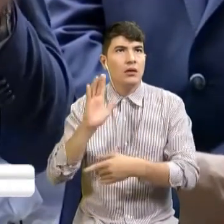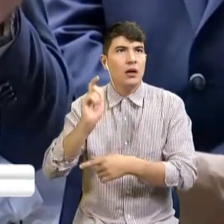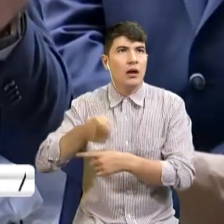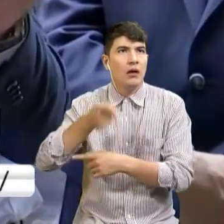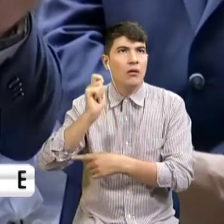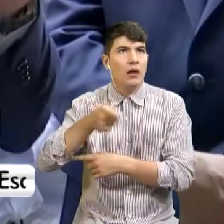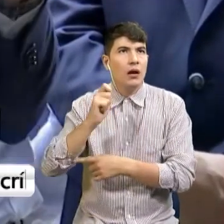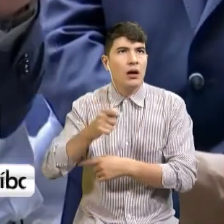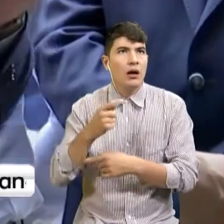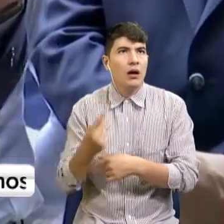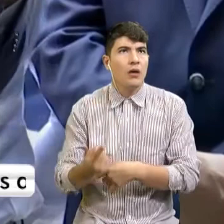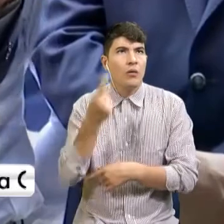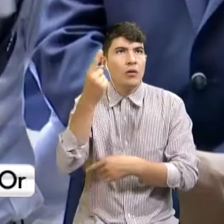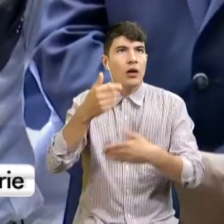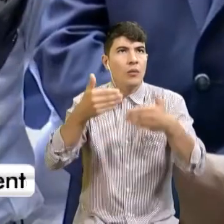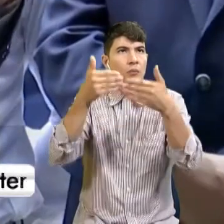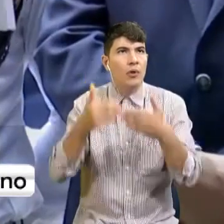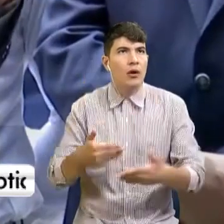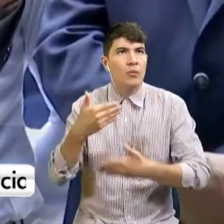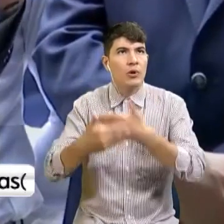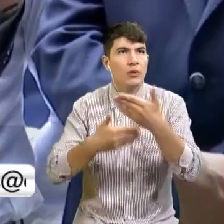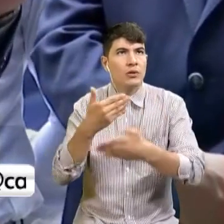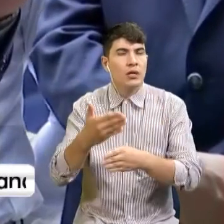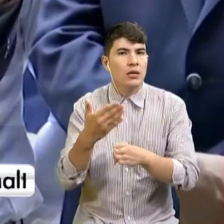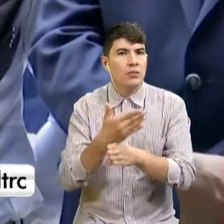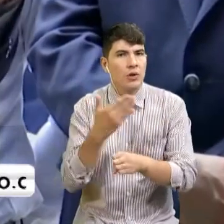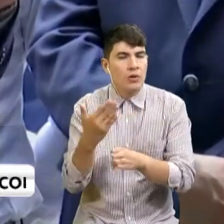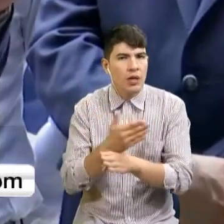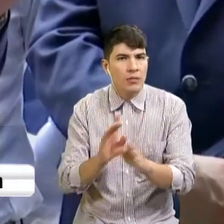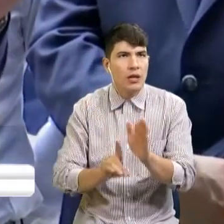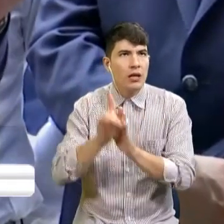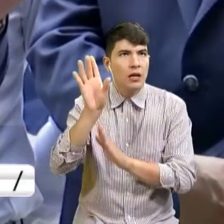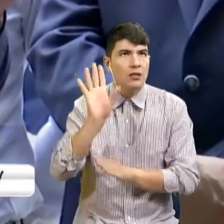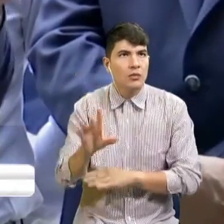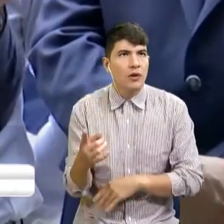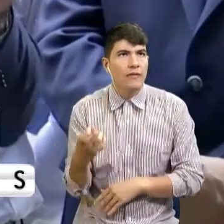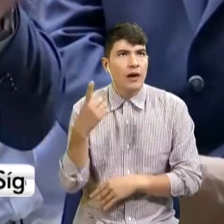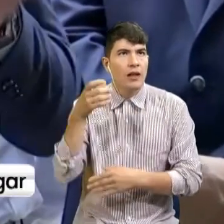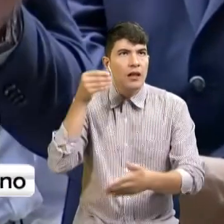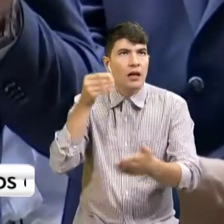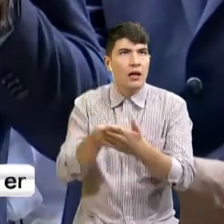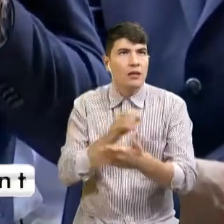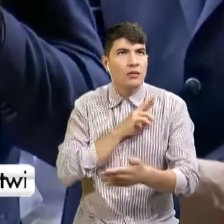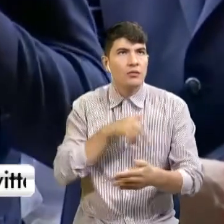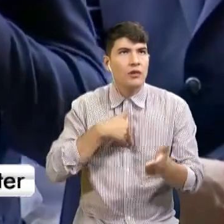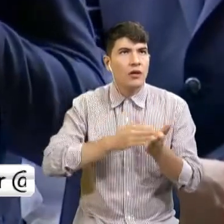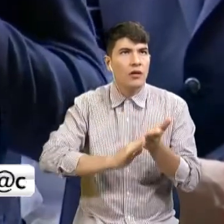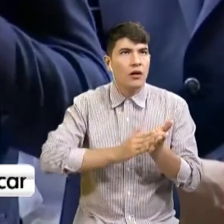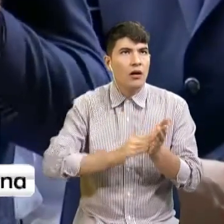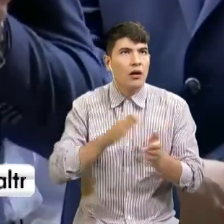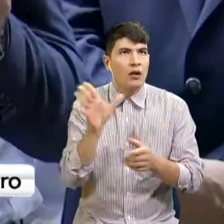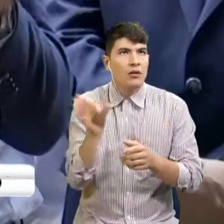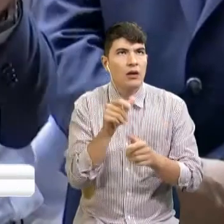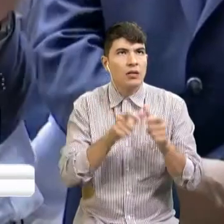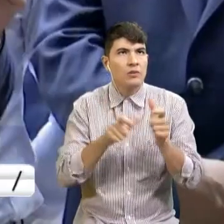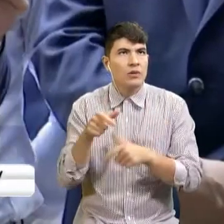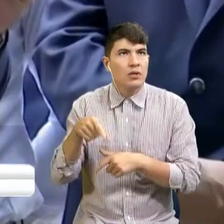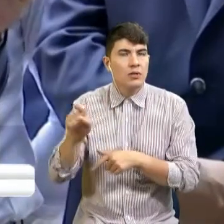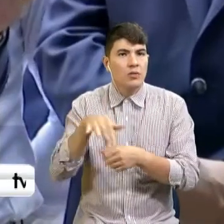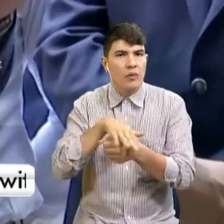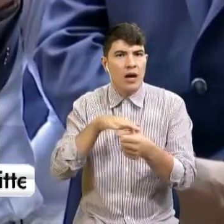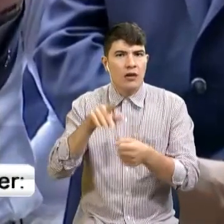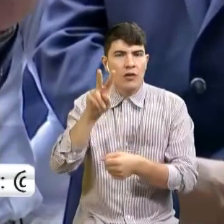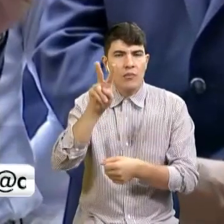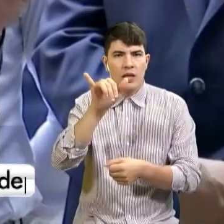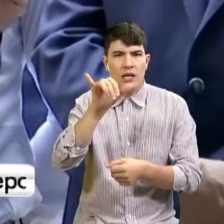se dedican únicamente a obstaculizar el progreso y el desarrollo de una deuda que tenemos los florideños con los habitantes de Altos de Bellavista, con los